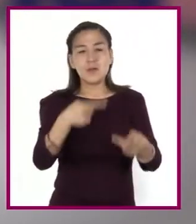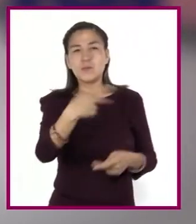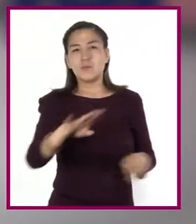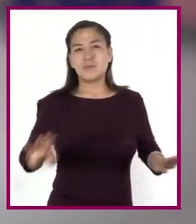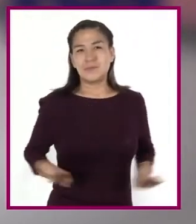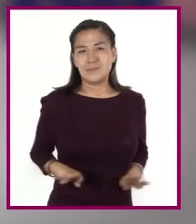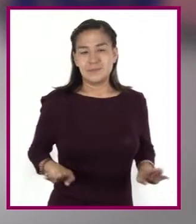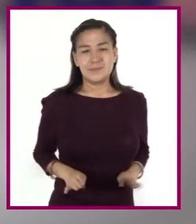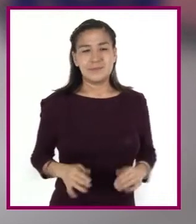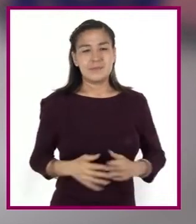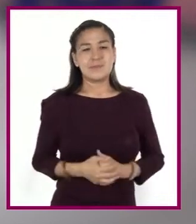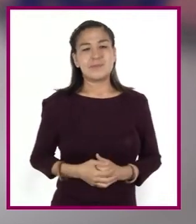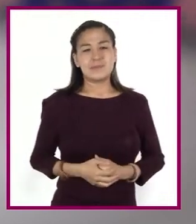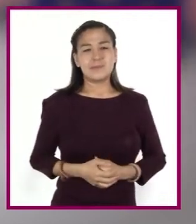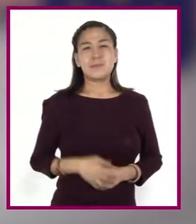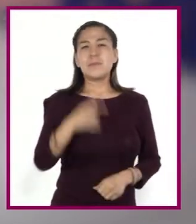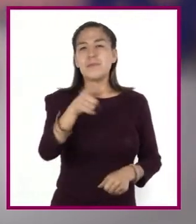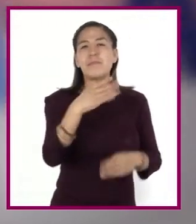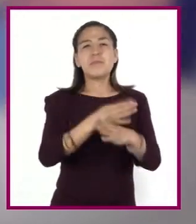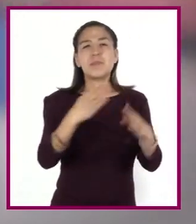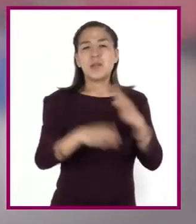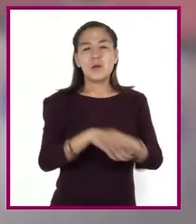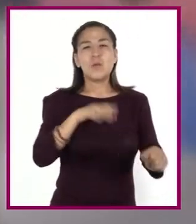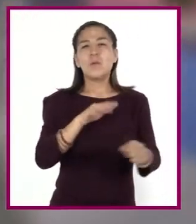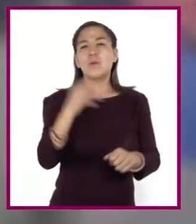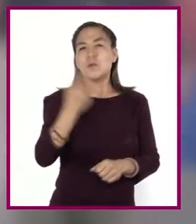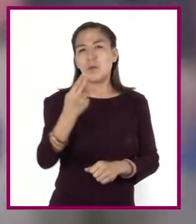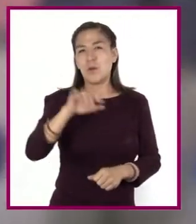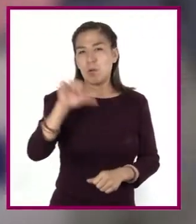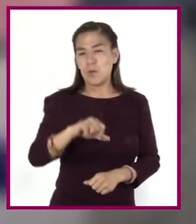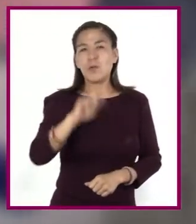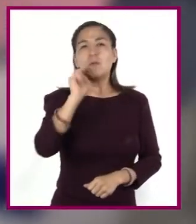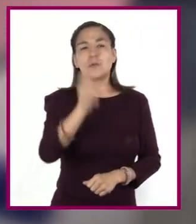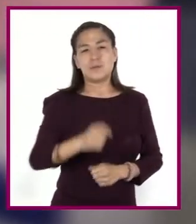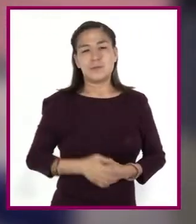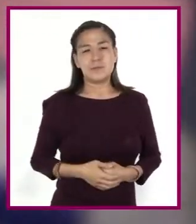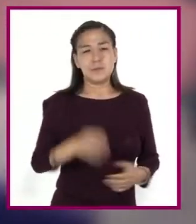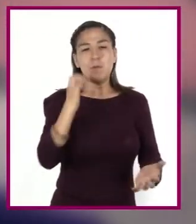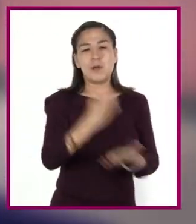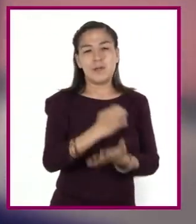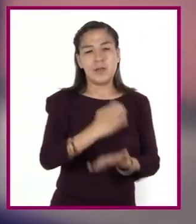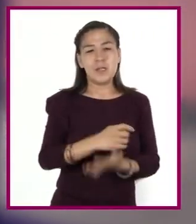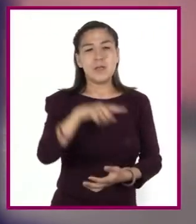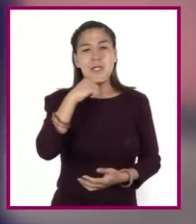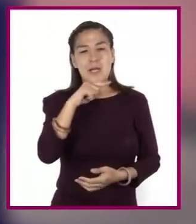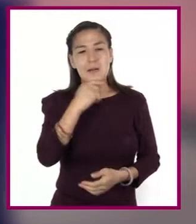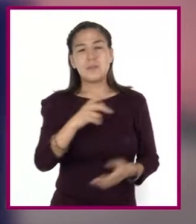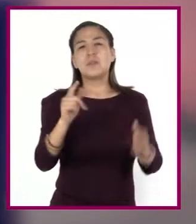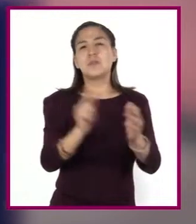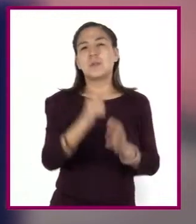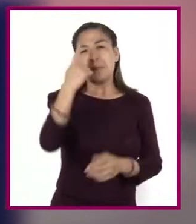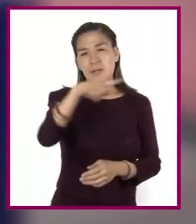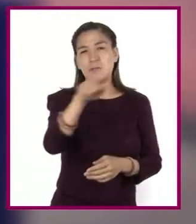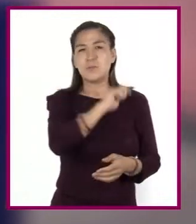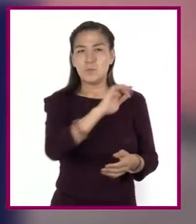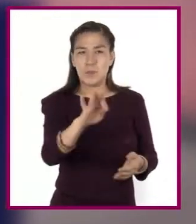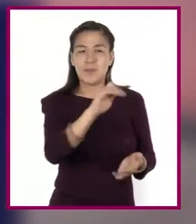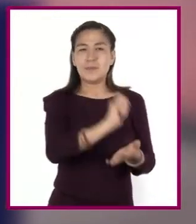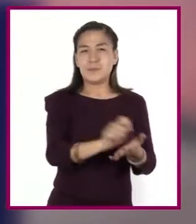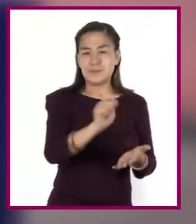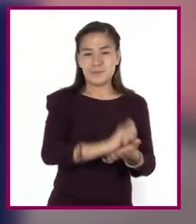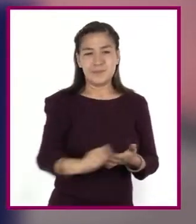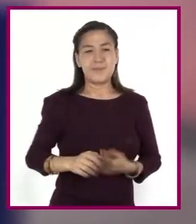características. Los materiales que vamos a necesitar en esta sesión son cuaderno, lápiz o bolígrafo para que puedan tomar